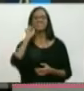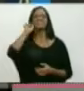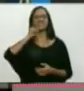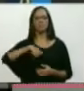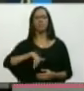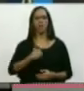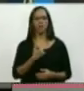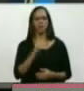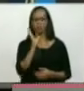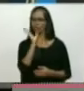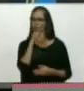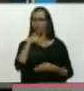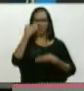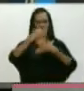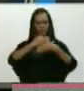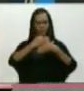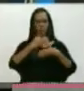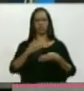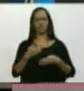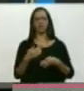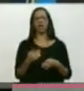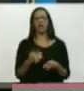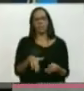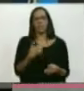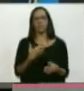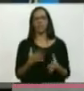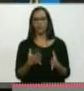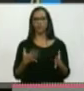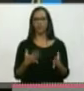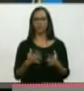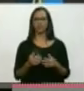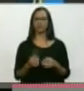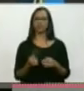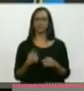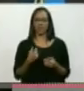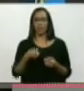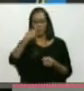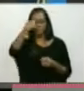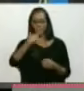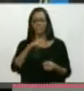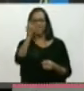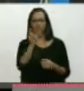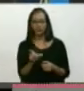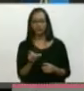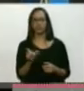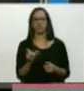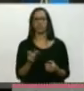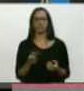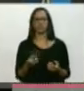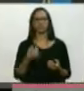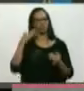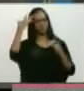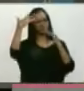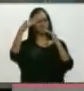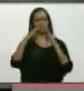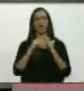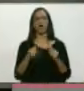no hay obstáculo a poder lograr lo que como ser humano o como persona he anhelado en toda mi